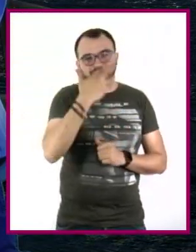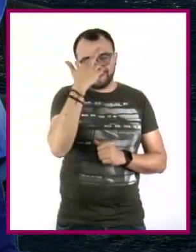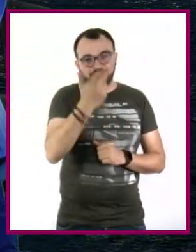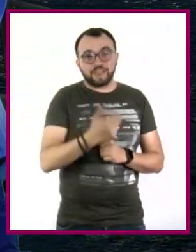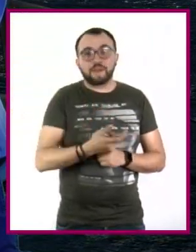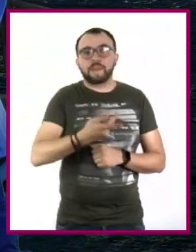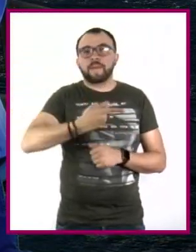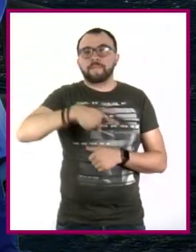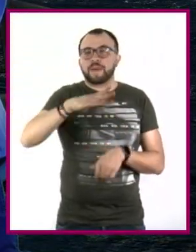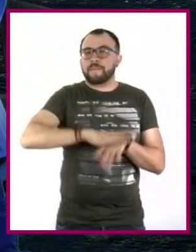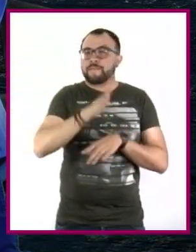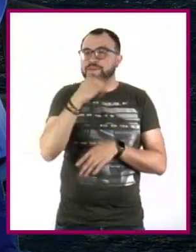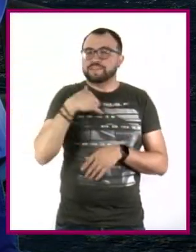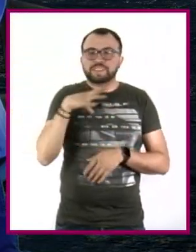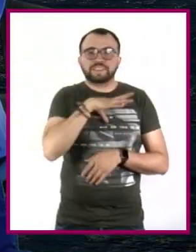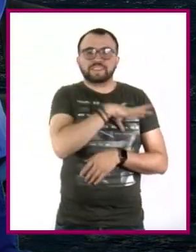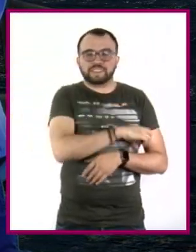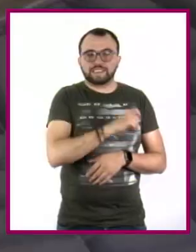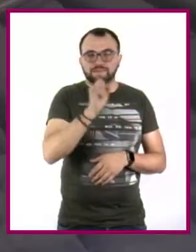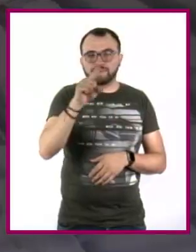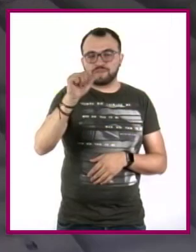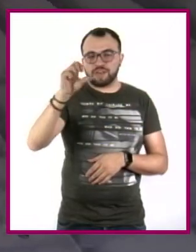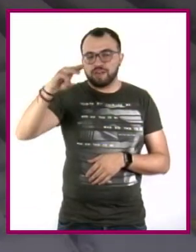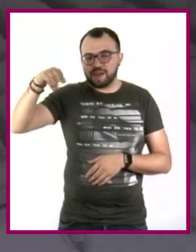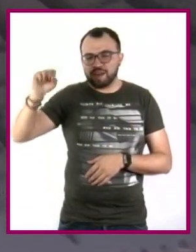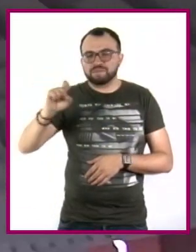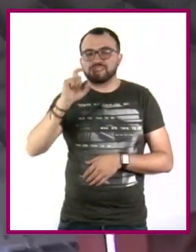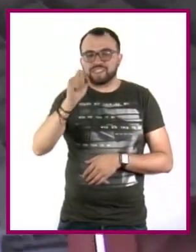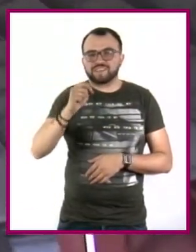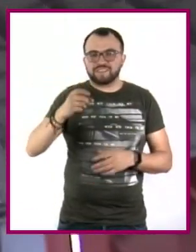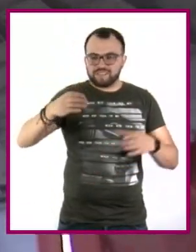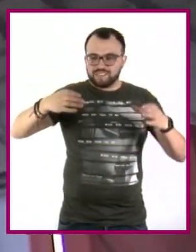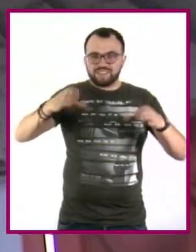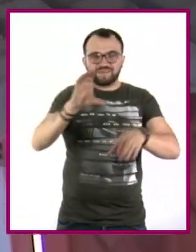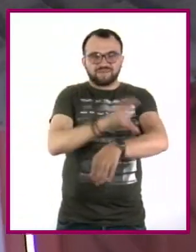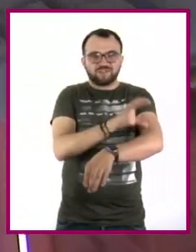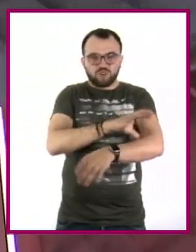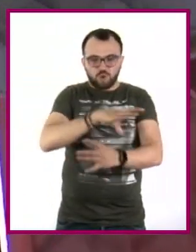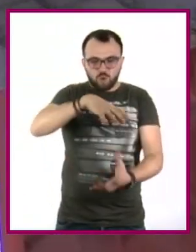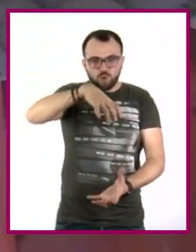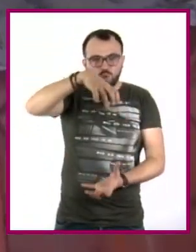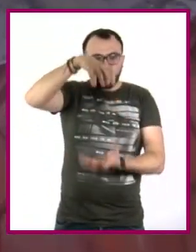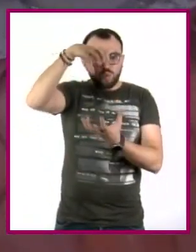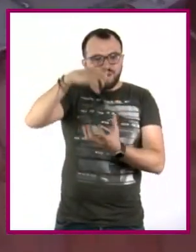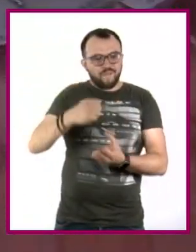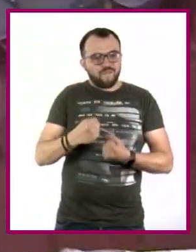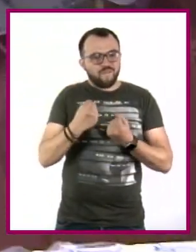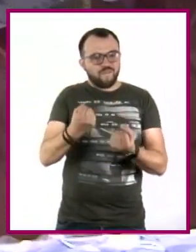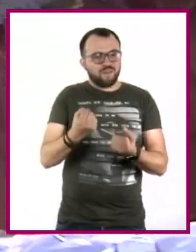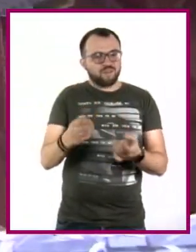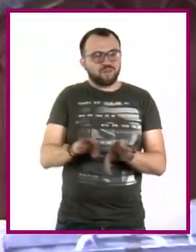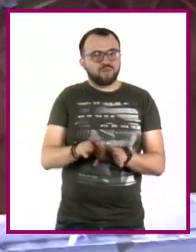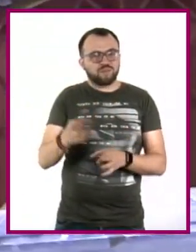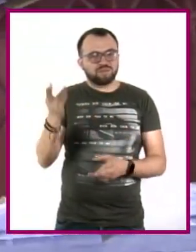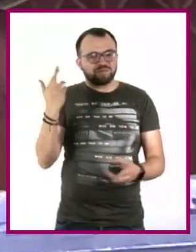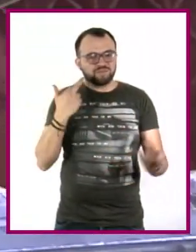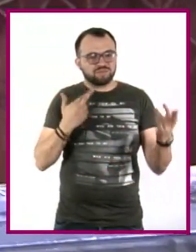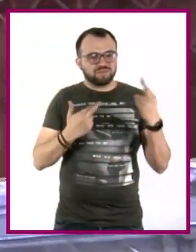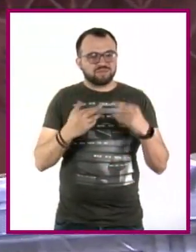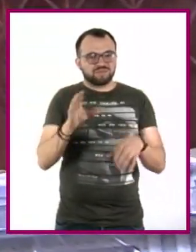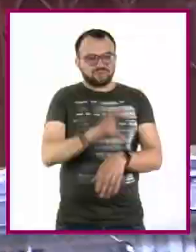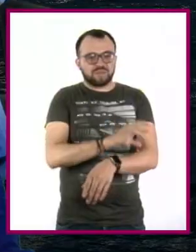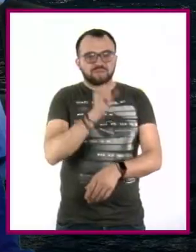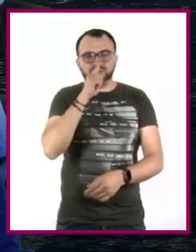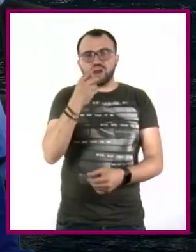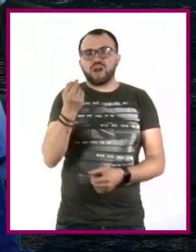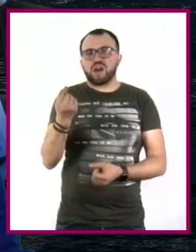la parte que más me fascina de LAMS es el imán. Es tan potente como los resonadores magnéticos que hay en algunos